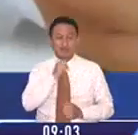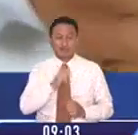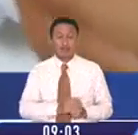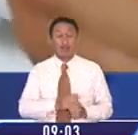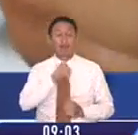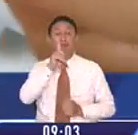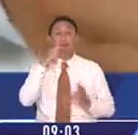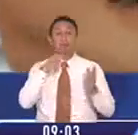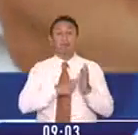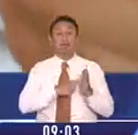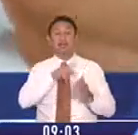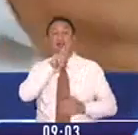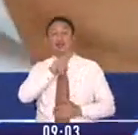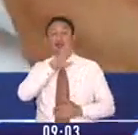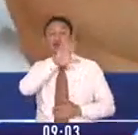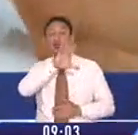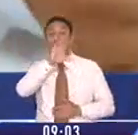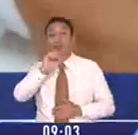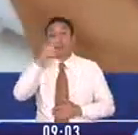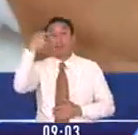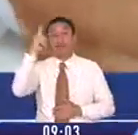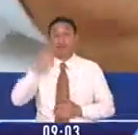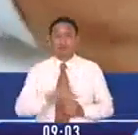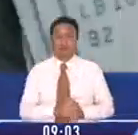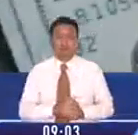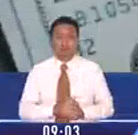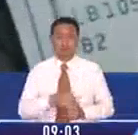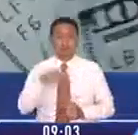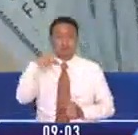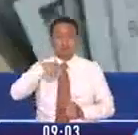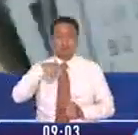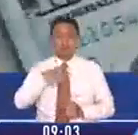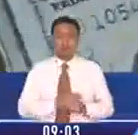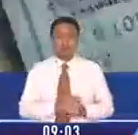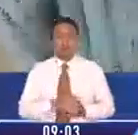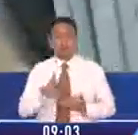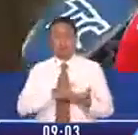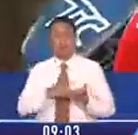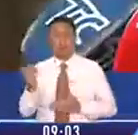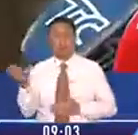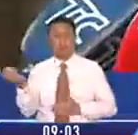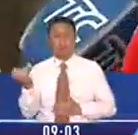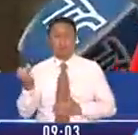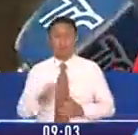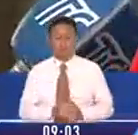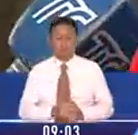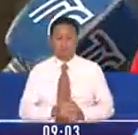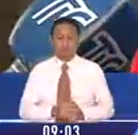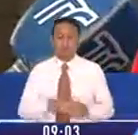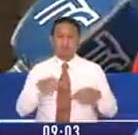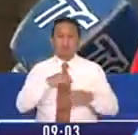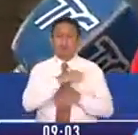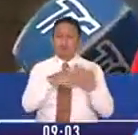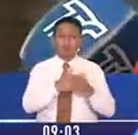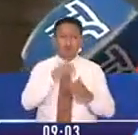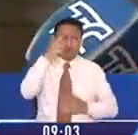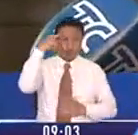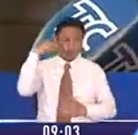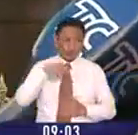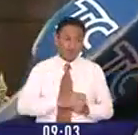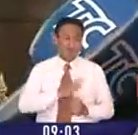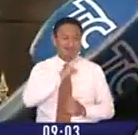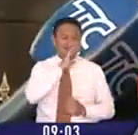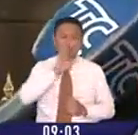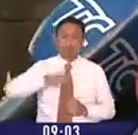de 1.250 millones, solo en lo que responde a pensiones jubilares. El incumplimiento se ha dado en todos los gobiernos y este no ha sido